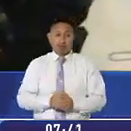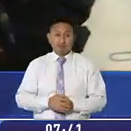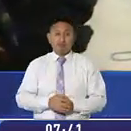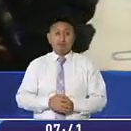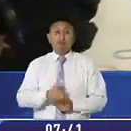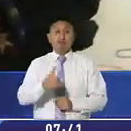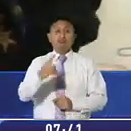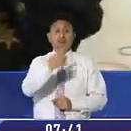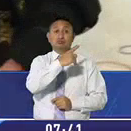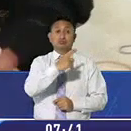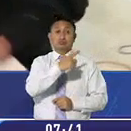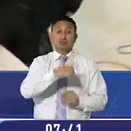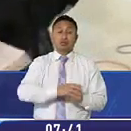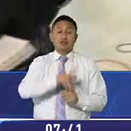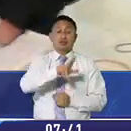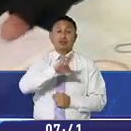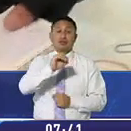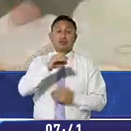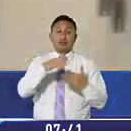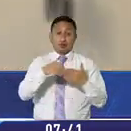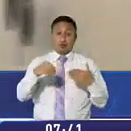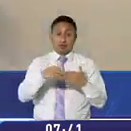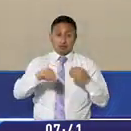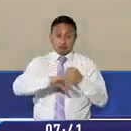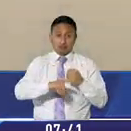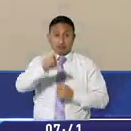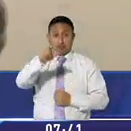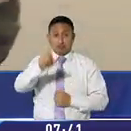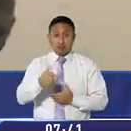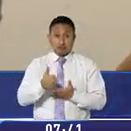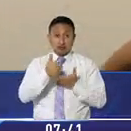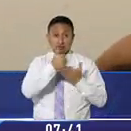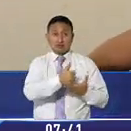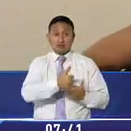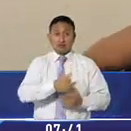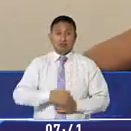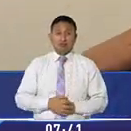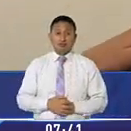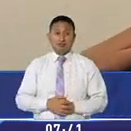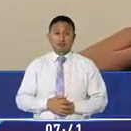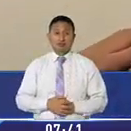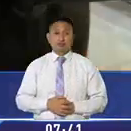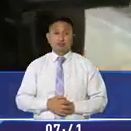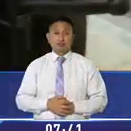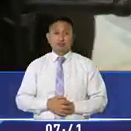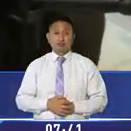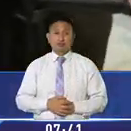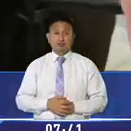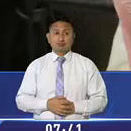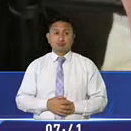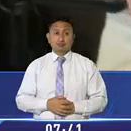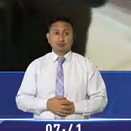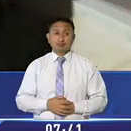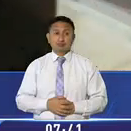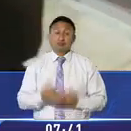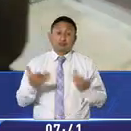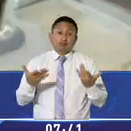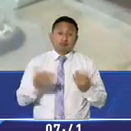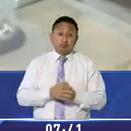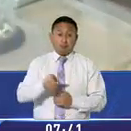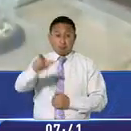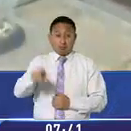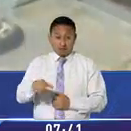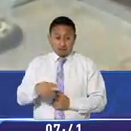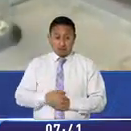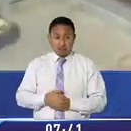le robó $30. Personas de buen corazón socorrieron al ofendido. Quiero ver si el señor me puede recaudar